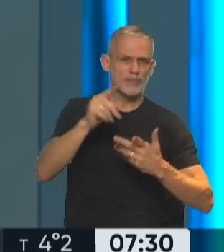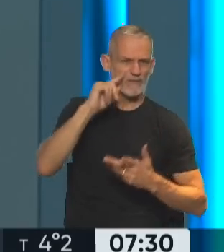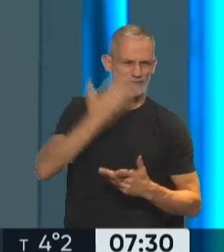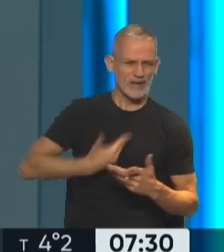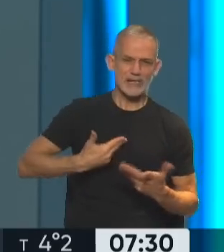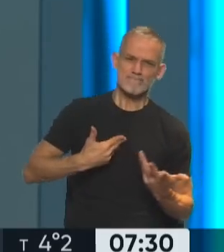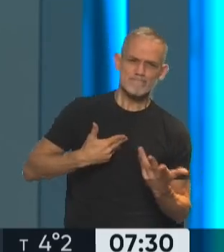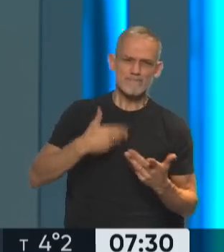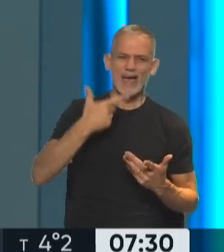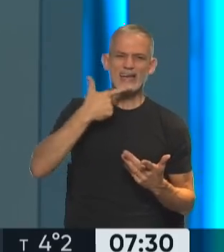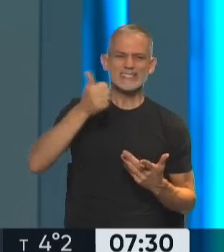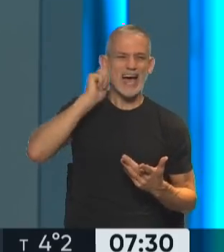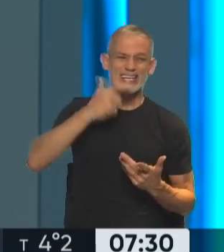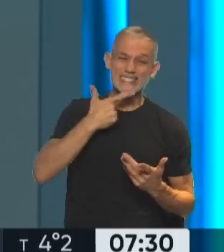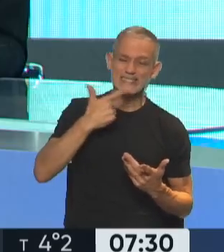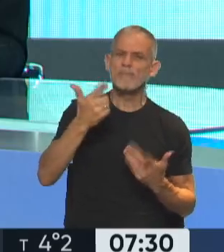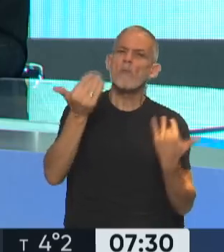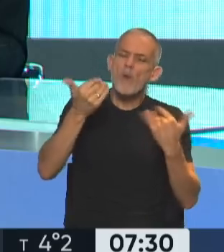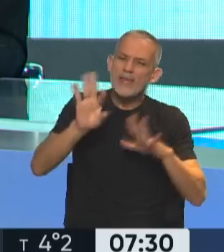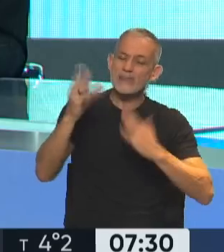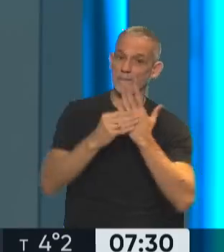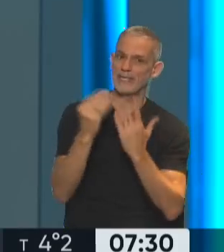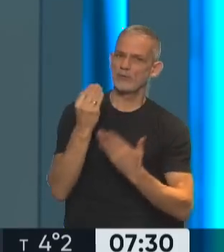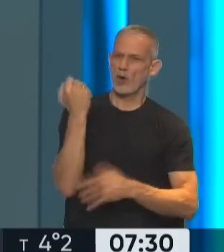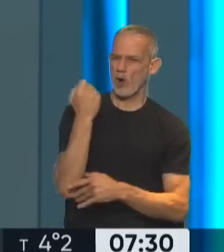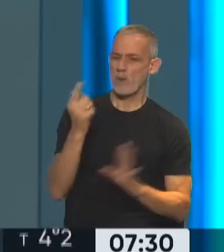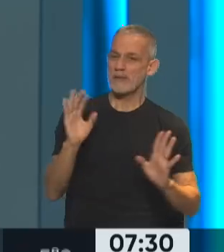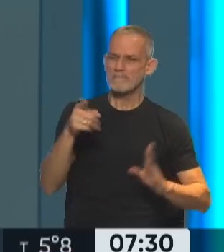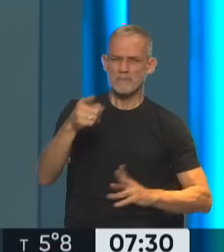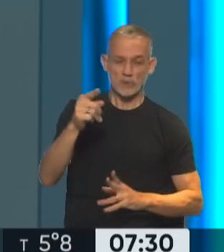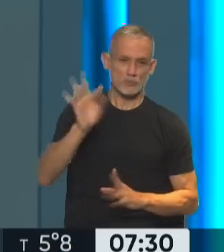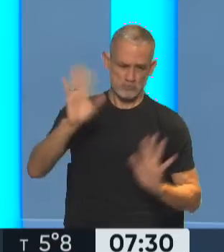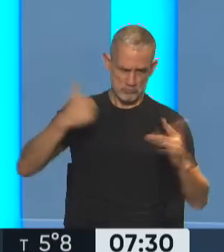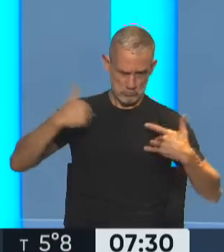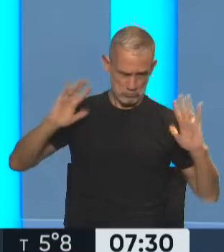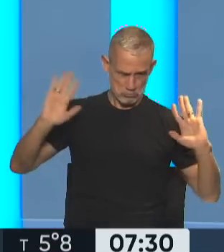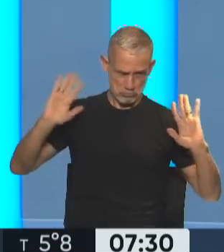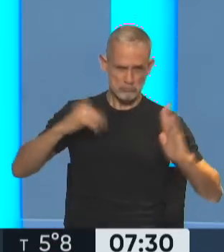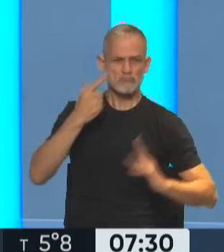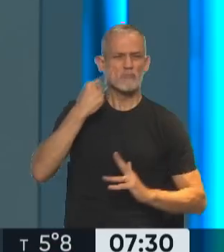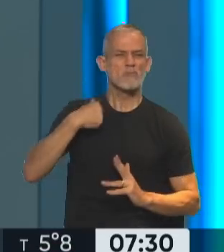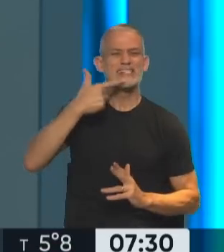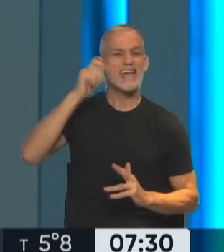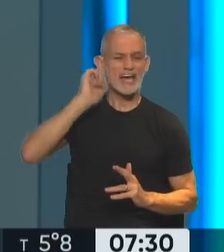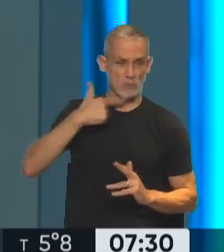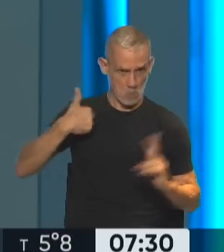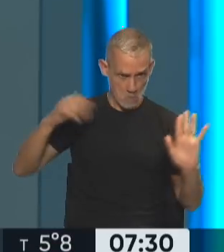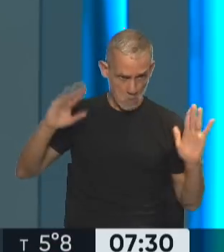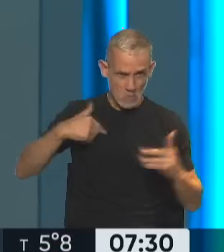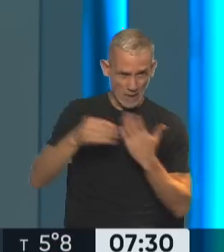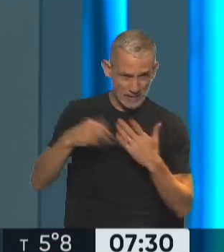se hablaba de Álvarez Agis como posible ministro de Economía. Él ya había negado esa posibilidad, que no estaba en su